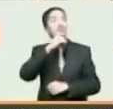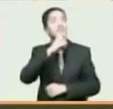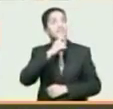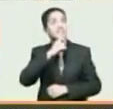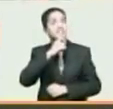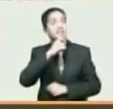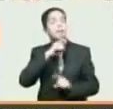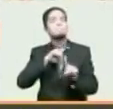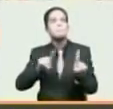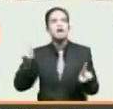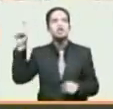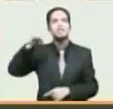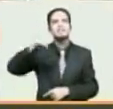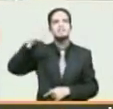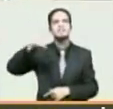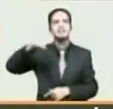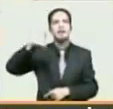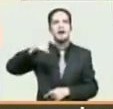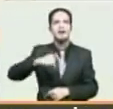pero necesarias.